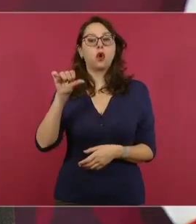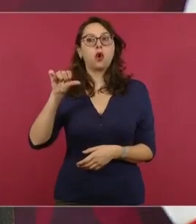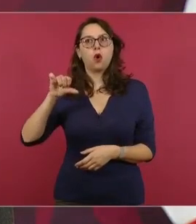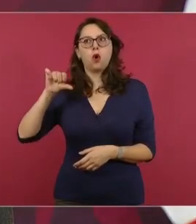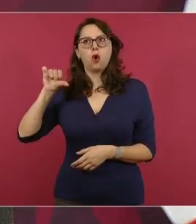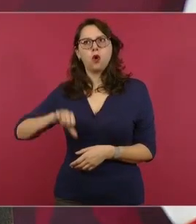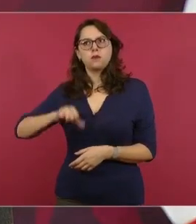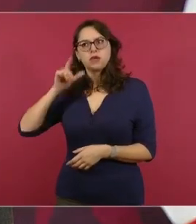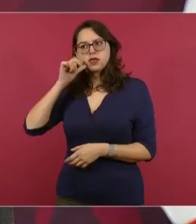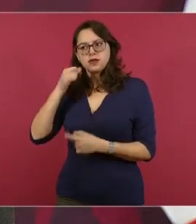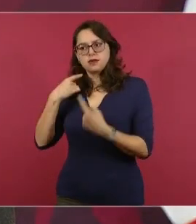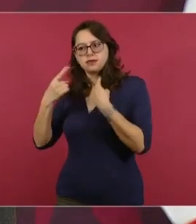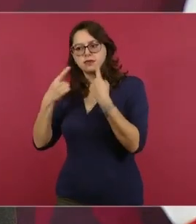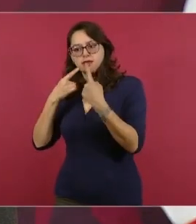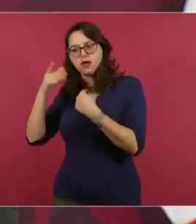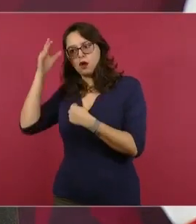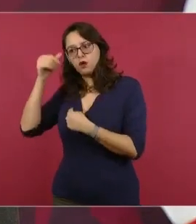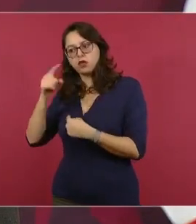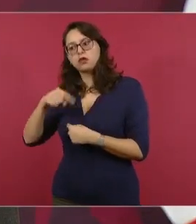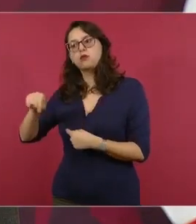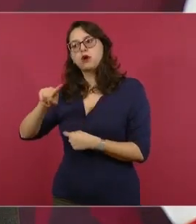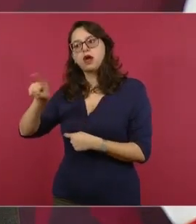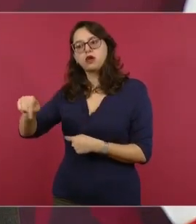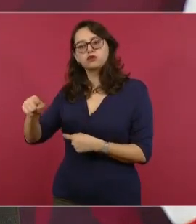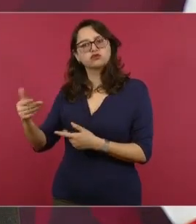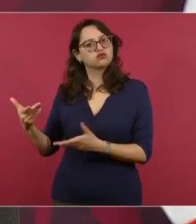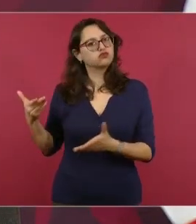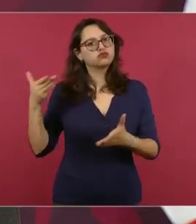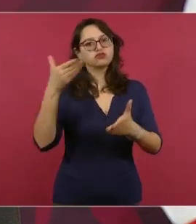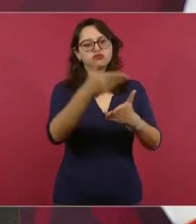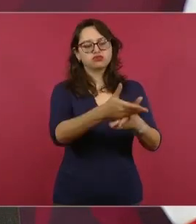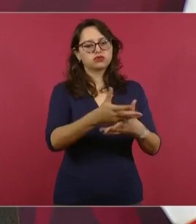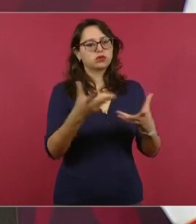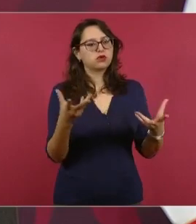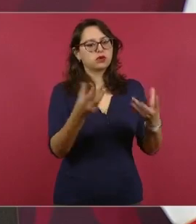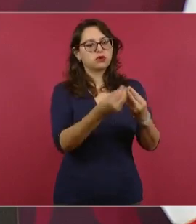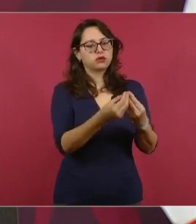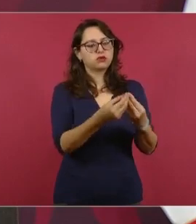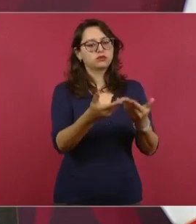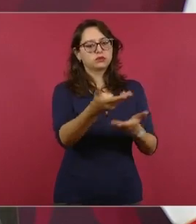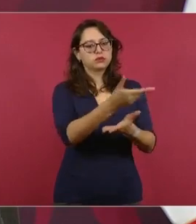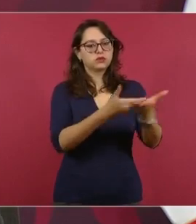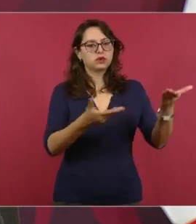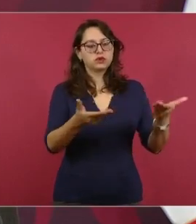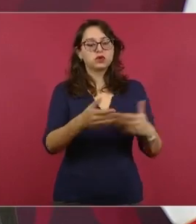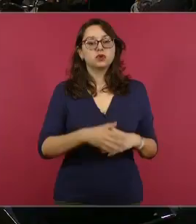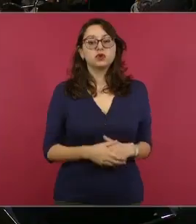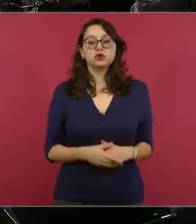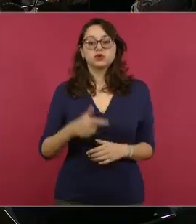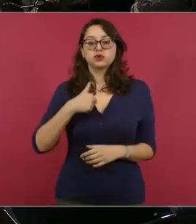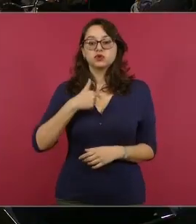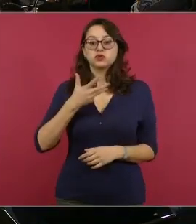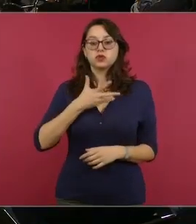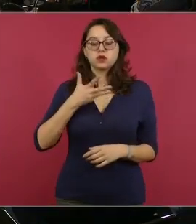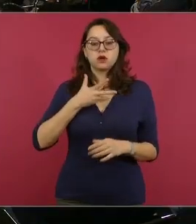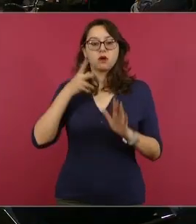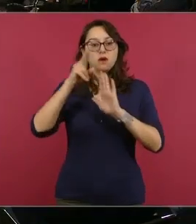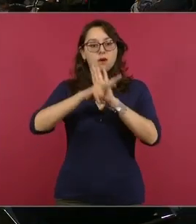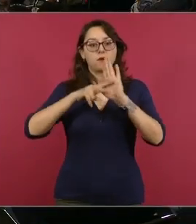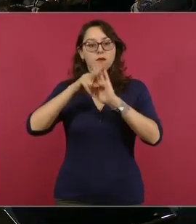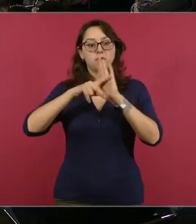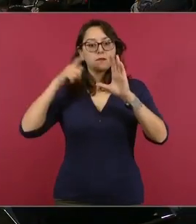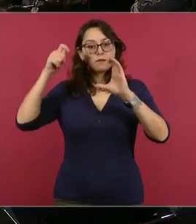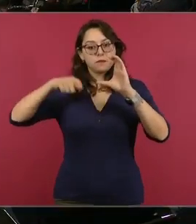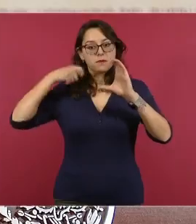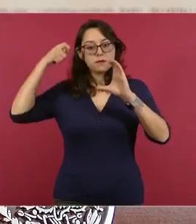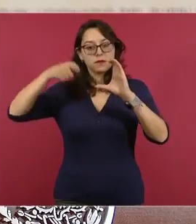o mañana con este propósito. Yo grabé un mensaje para que